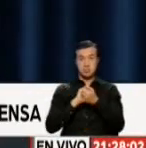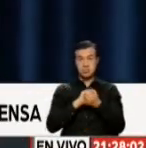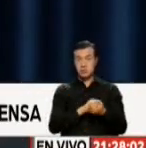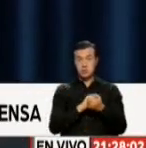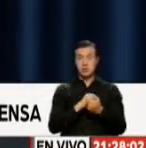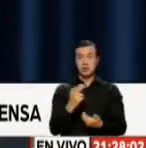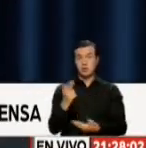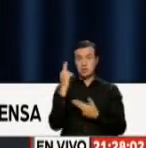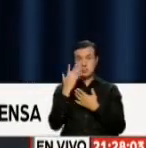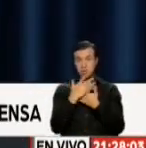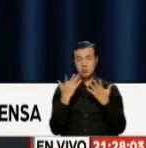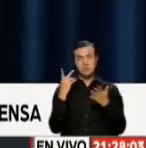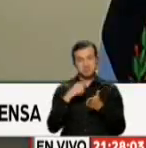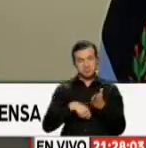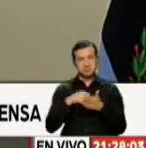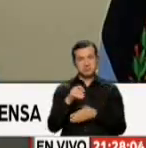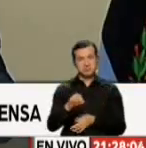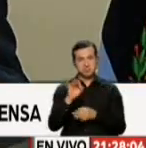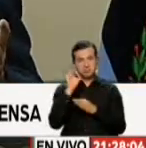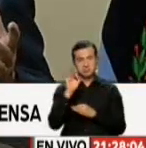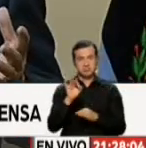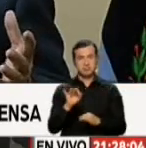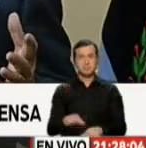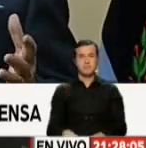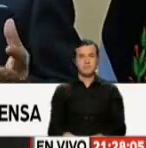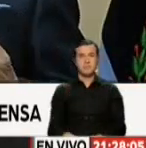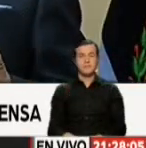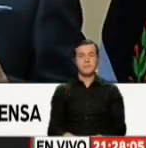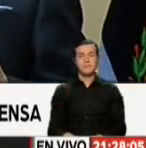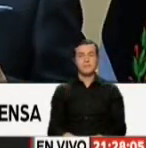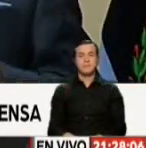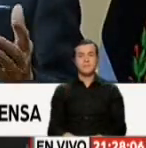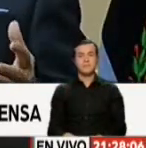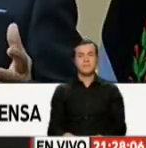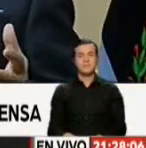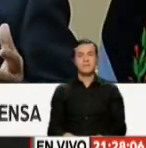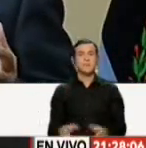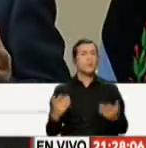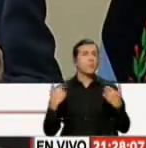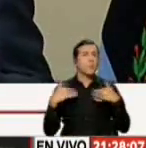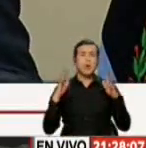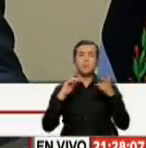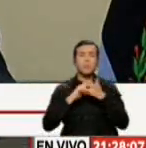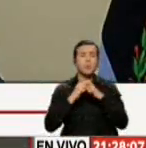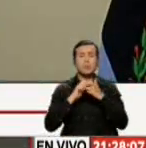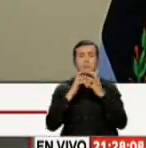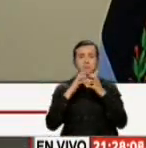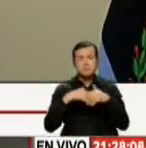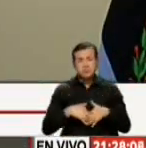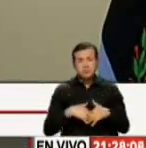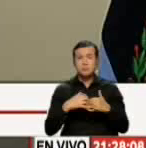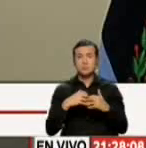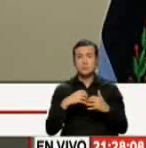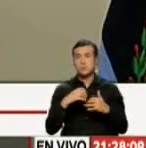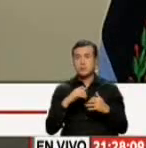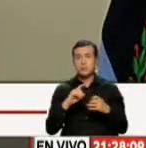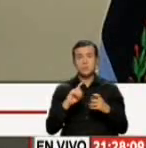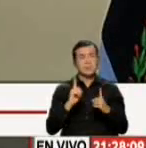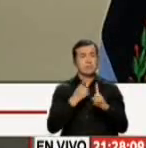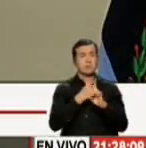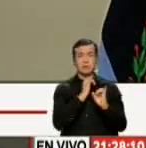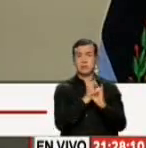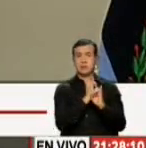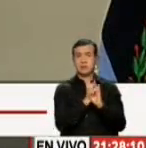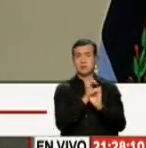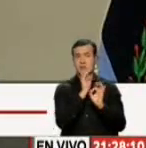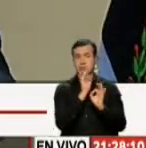con Defensa es apropiada. Cuando estamos hablando de cualquier situación de riesgos, el principal órgano